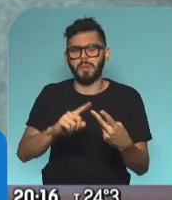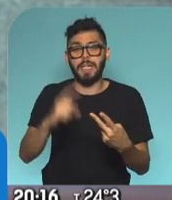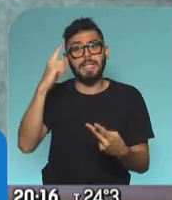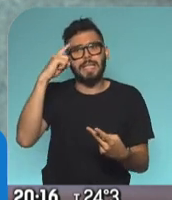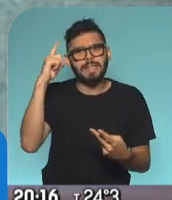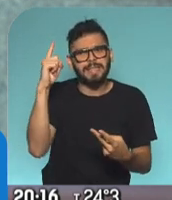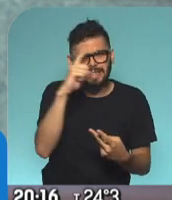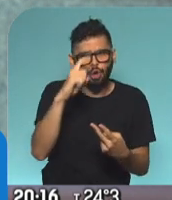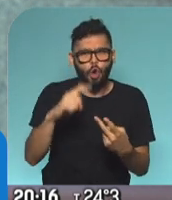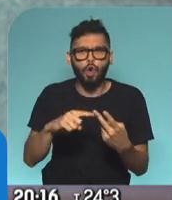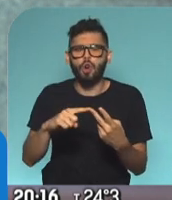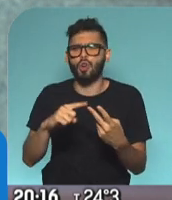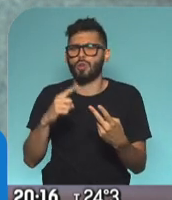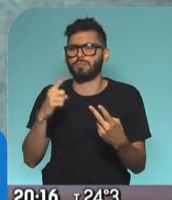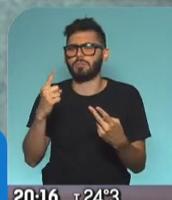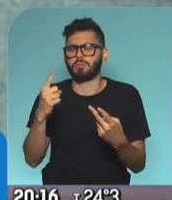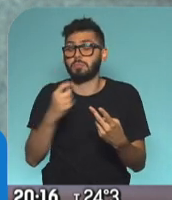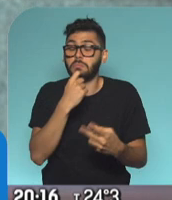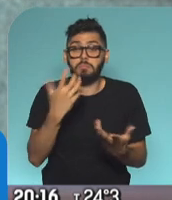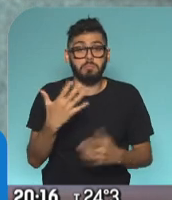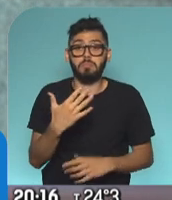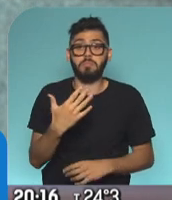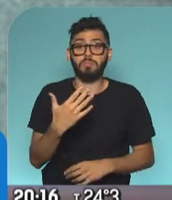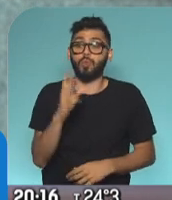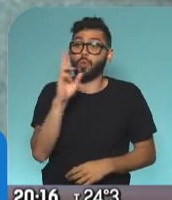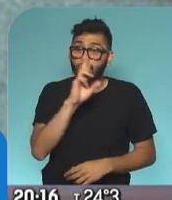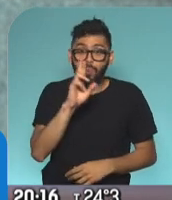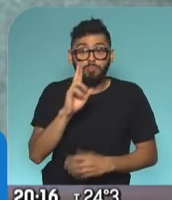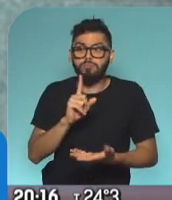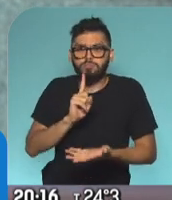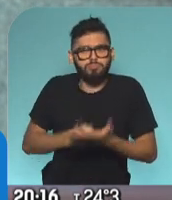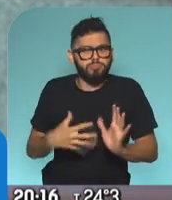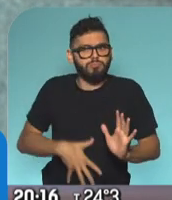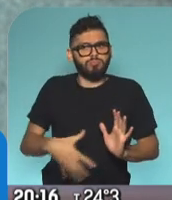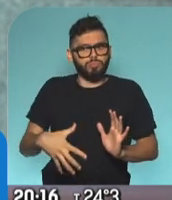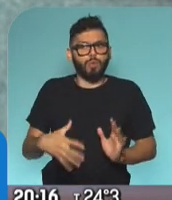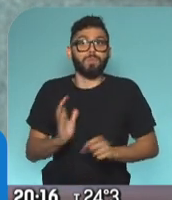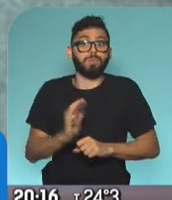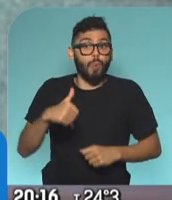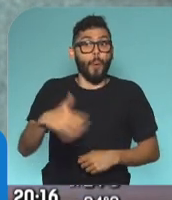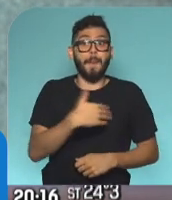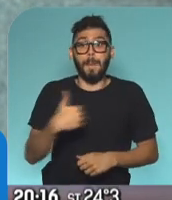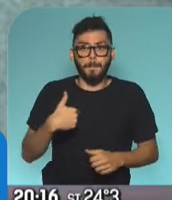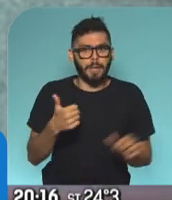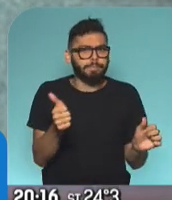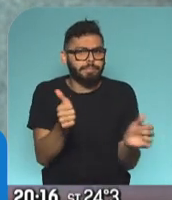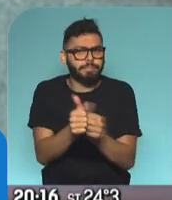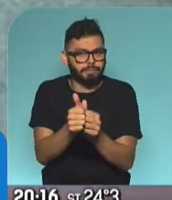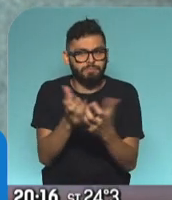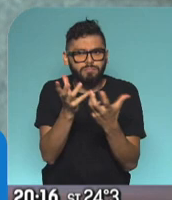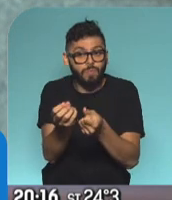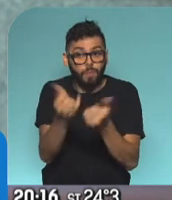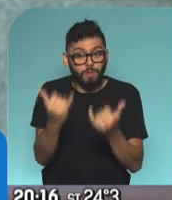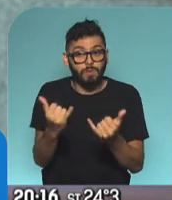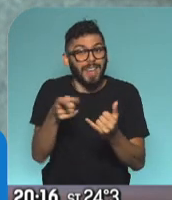verdad aquellas madres que aquellas mujeres que deciden ser madres tendrán esa compañía ese es básicamente el gran